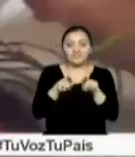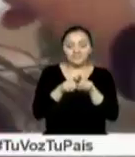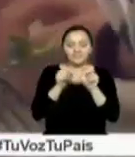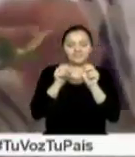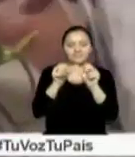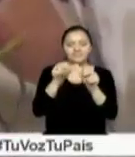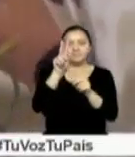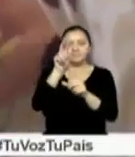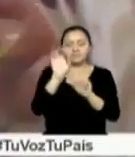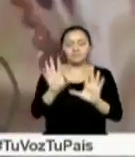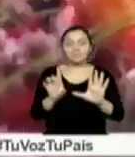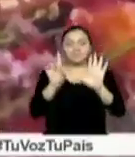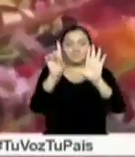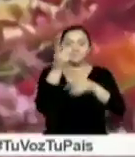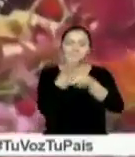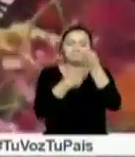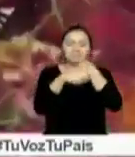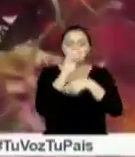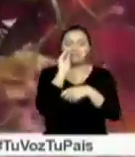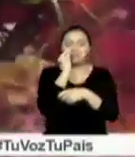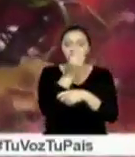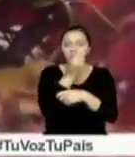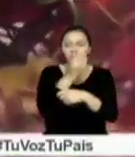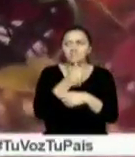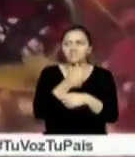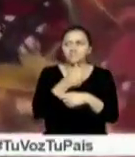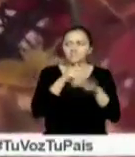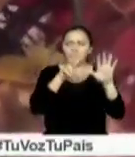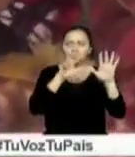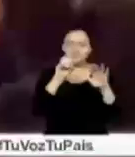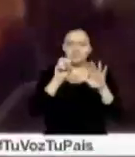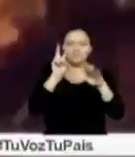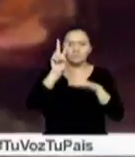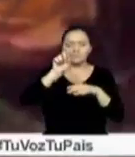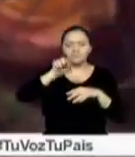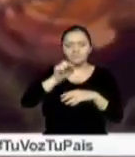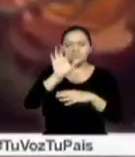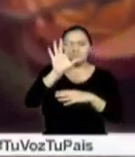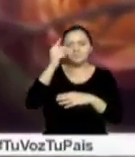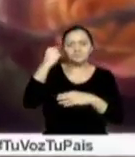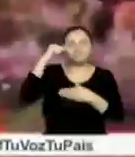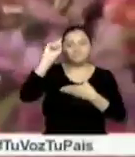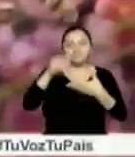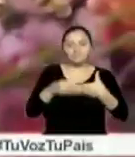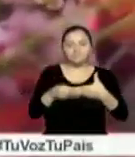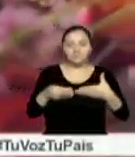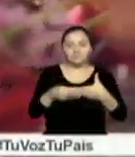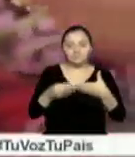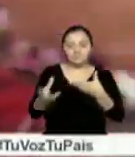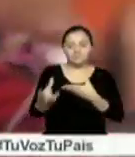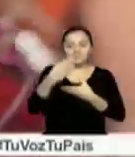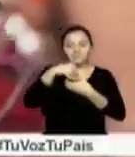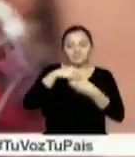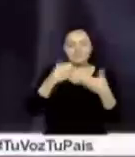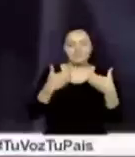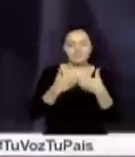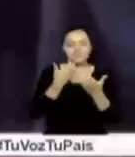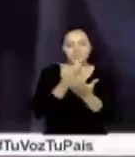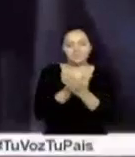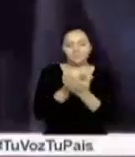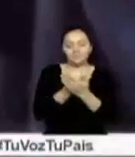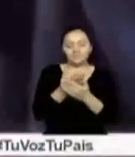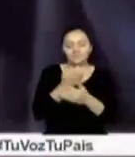el 2016 la exportación de flores generó 82,55 millones de dólares ingresos a la economía